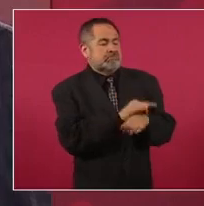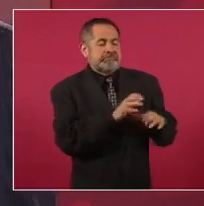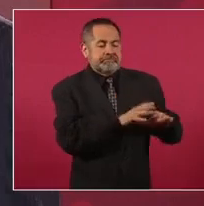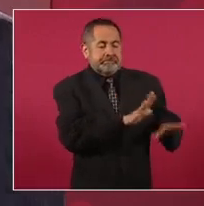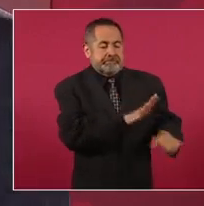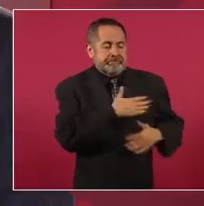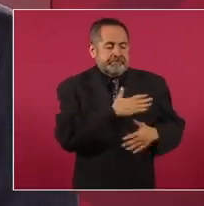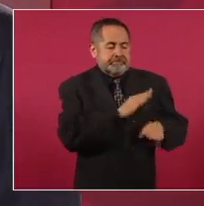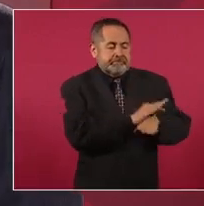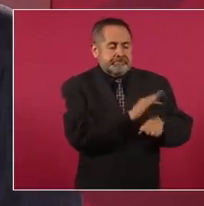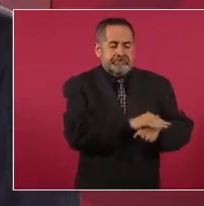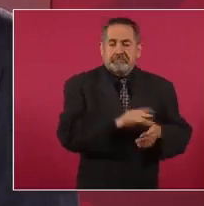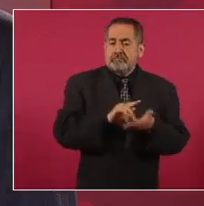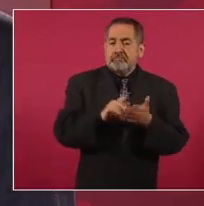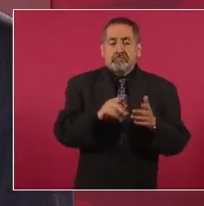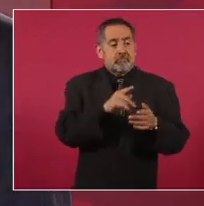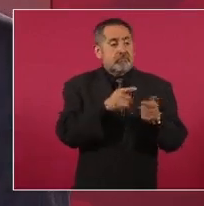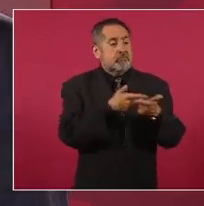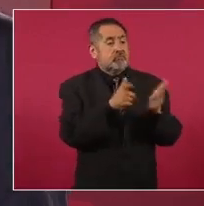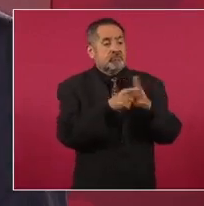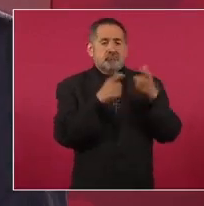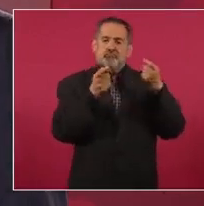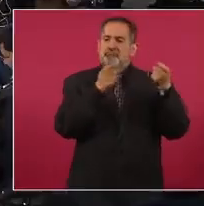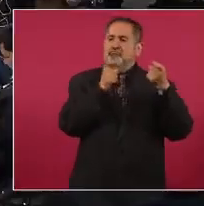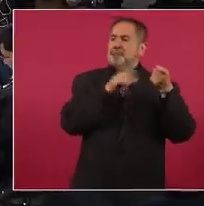y a poderes hegemónicos.